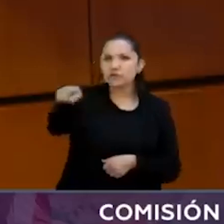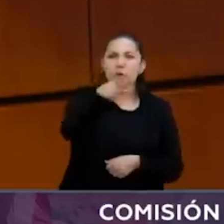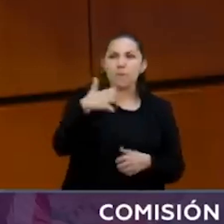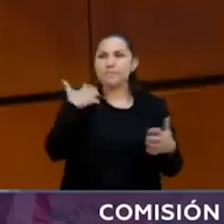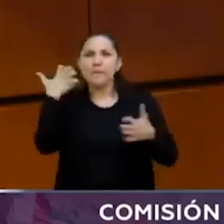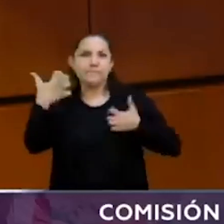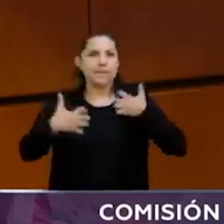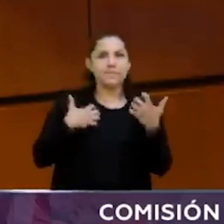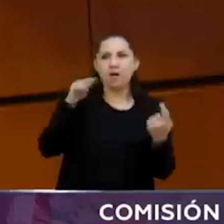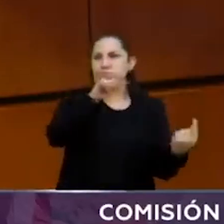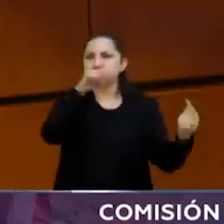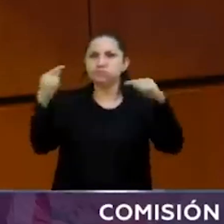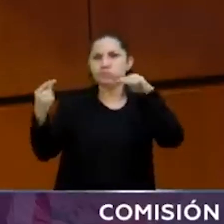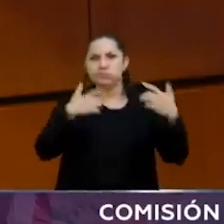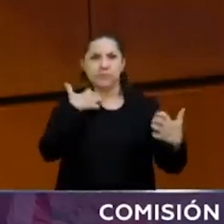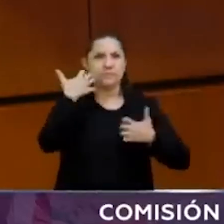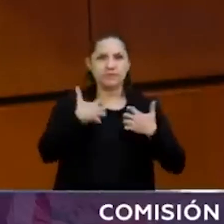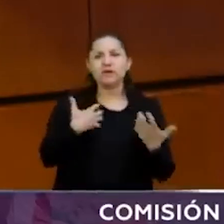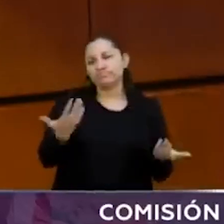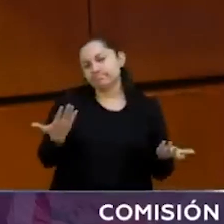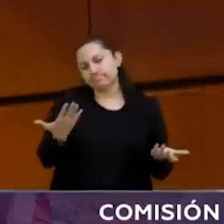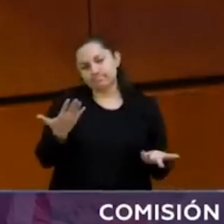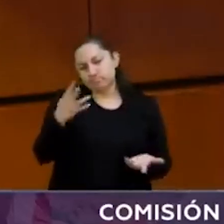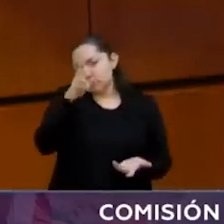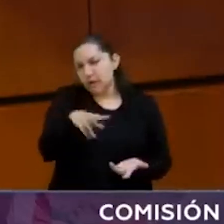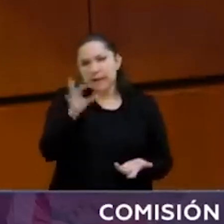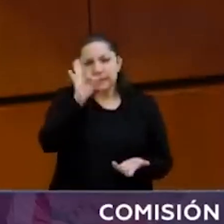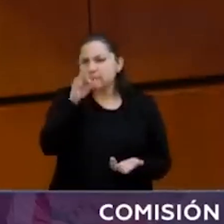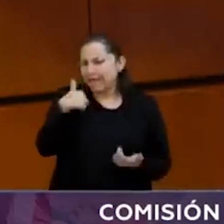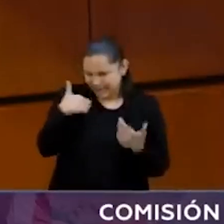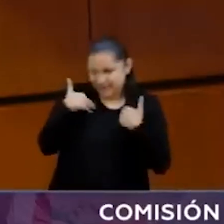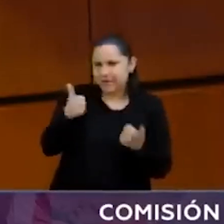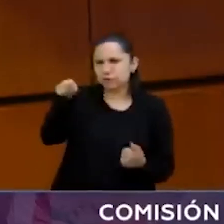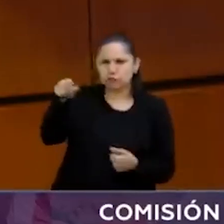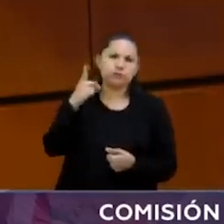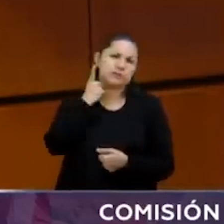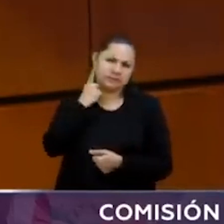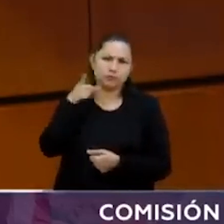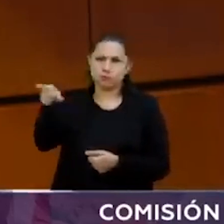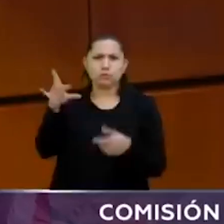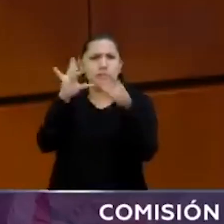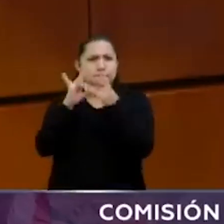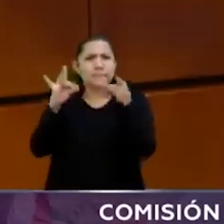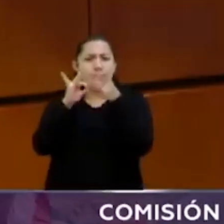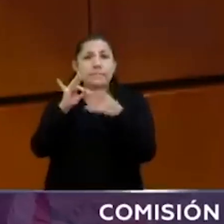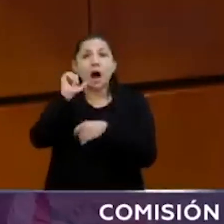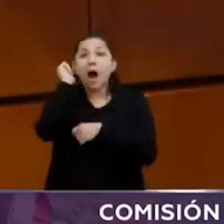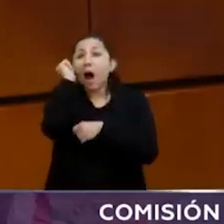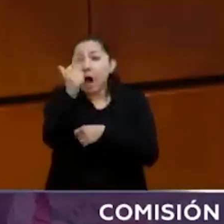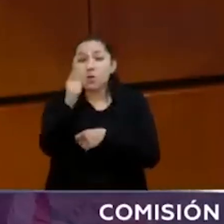dice Usted bien si usted hace algún tipo de comentario lo pueden denunciar o Llamar violencia política de